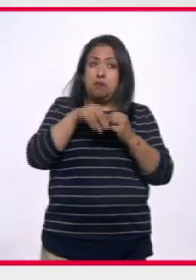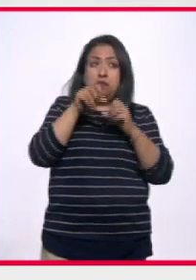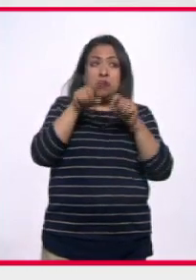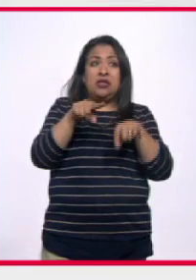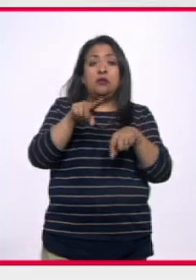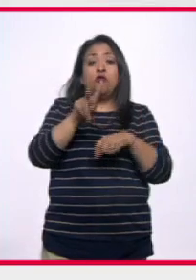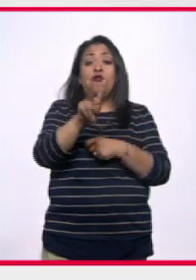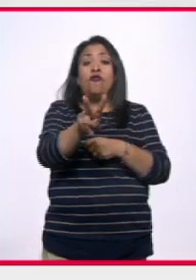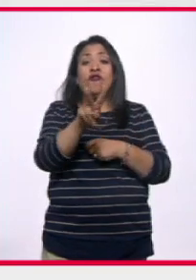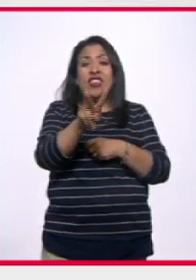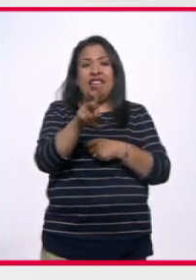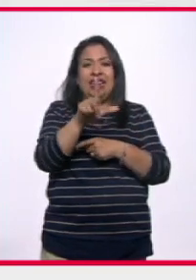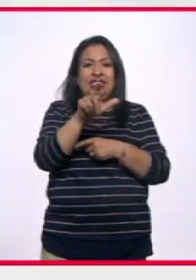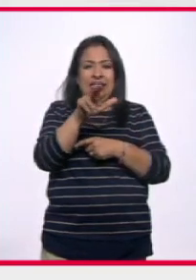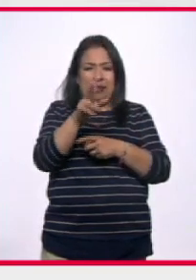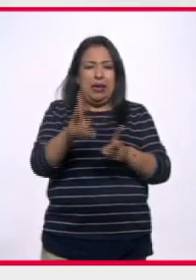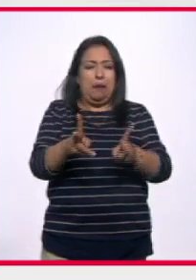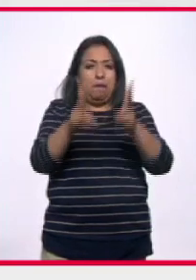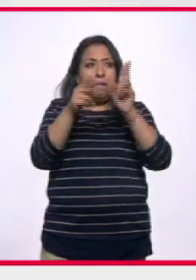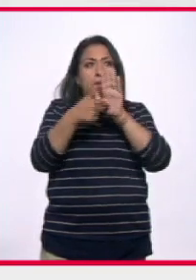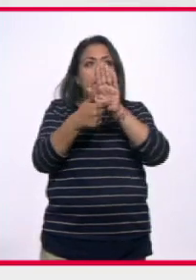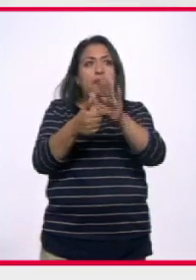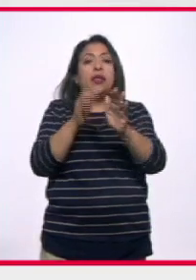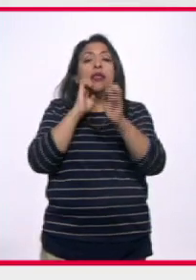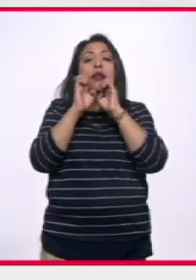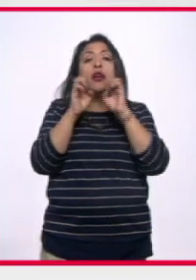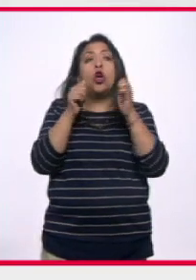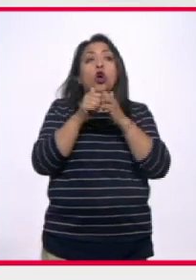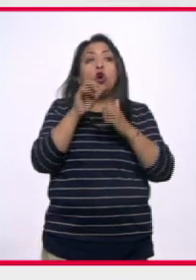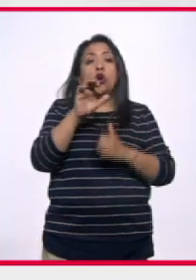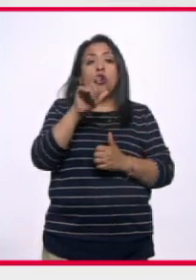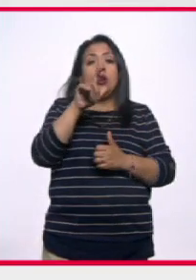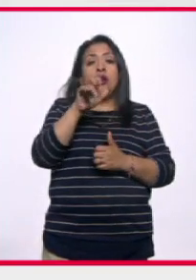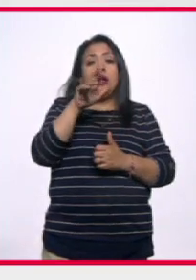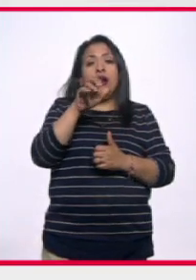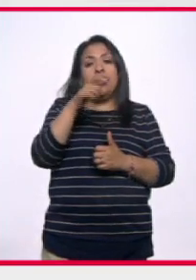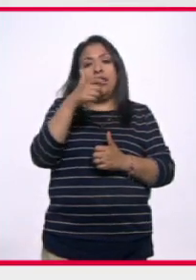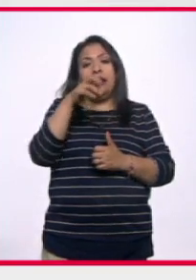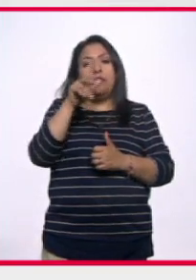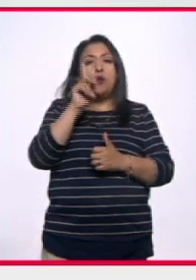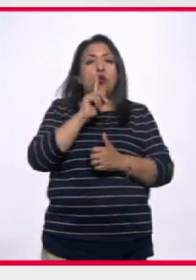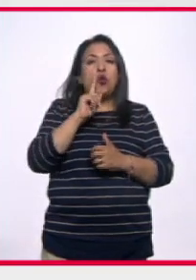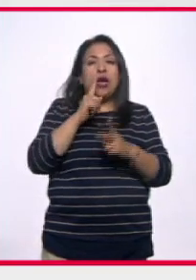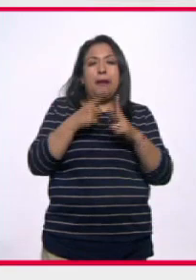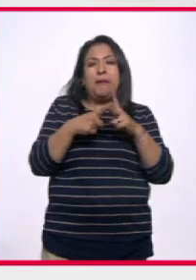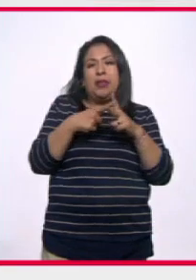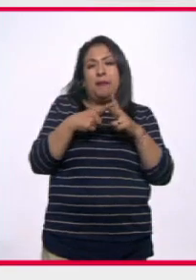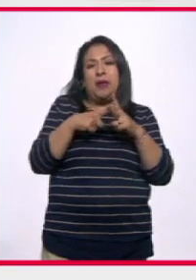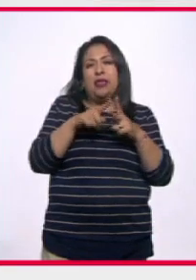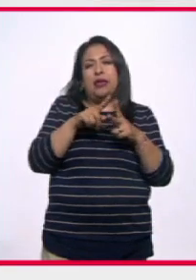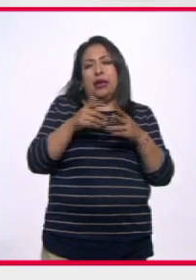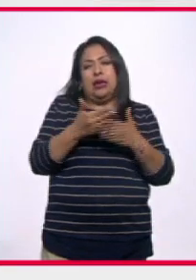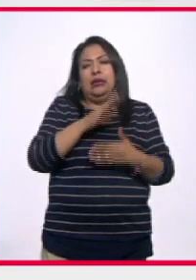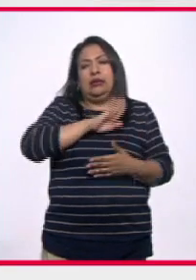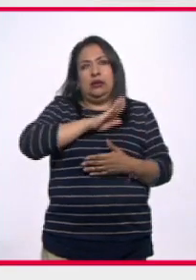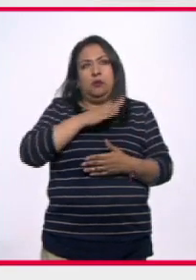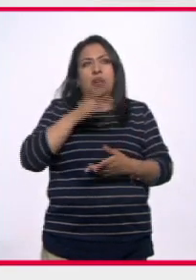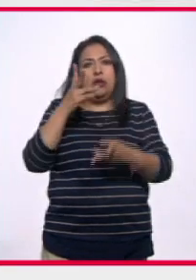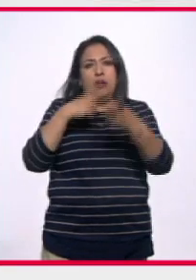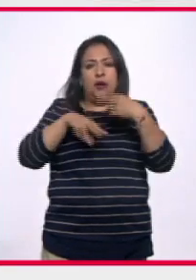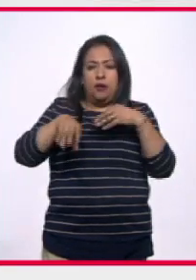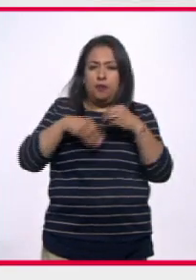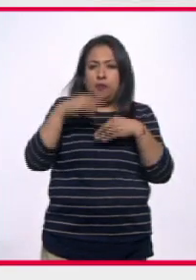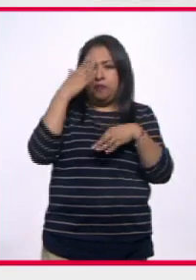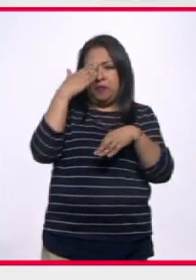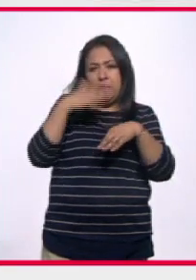esto el viernes de eliminar les voy a presentar una entrevista con clara grima matemática española que vino precisamente como parte de la